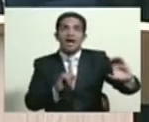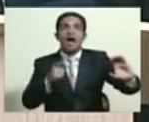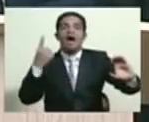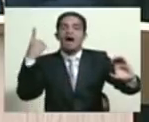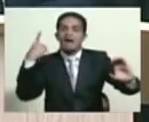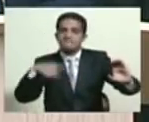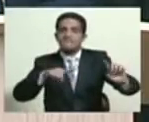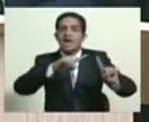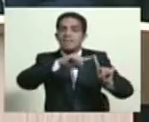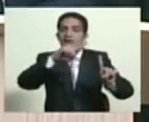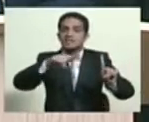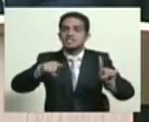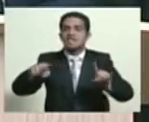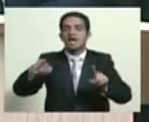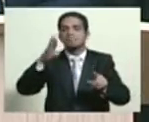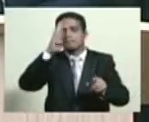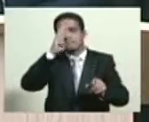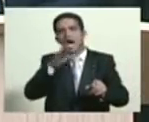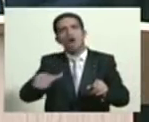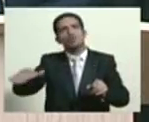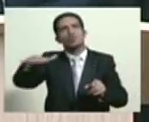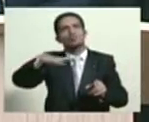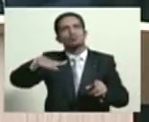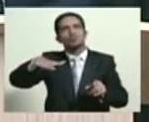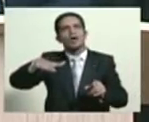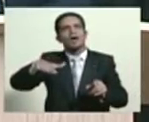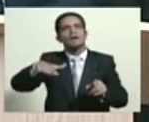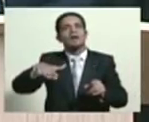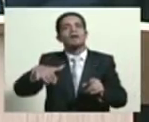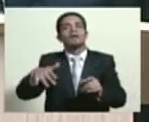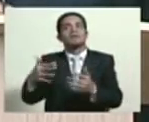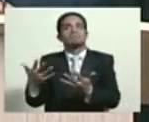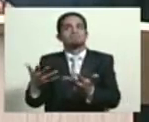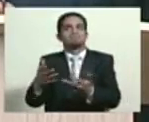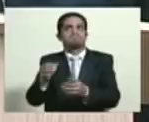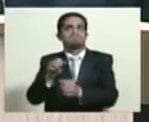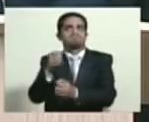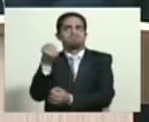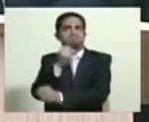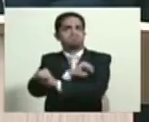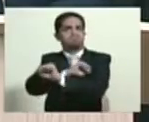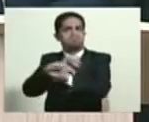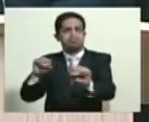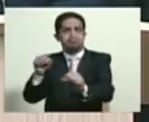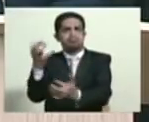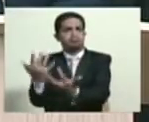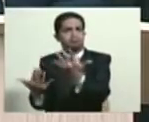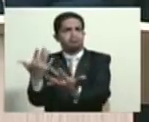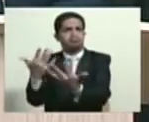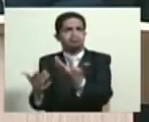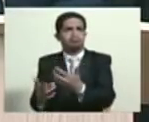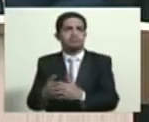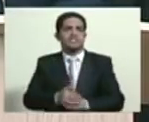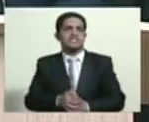ya se le había restituido el servicio, pues fue por el incendio que ellos mismos provocaron.